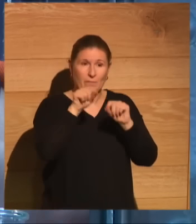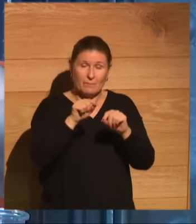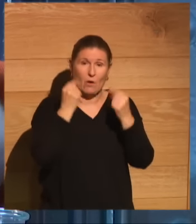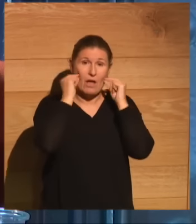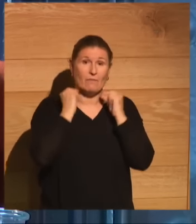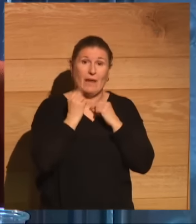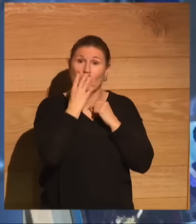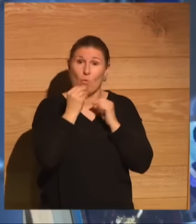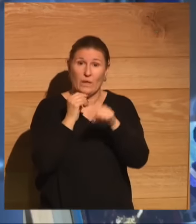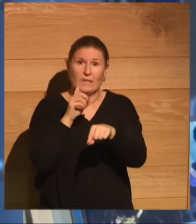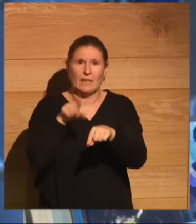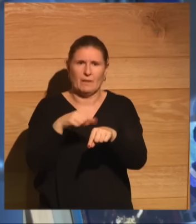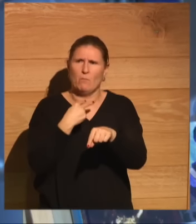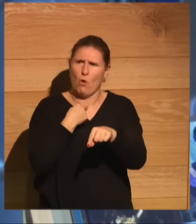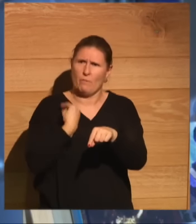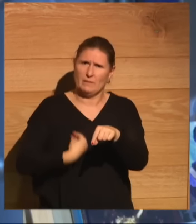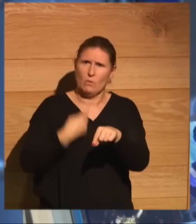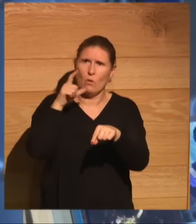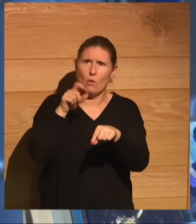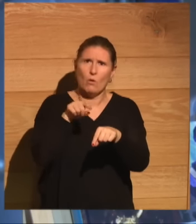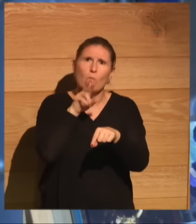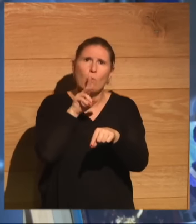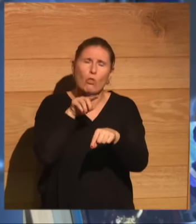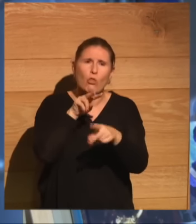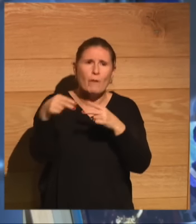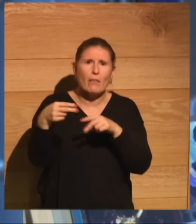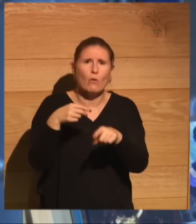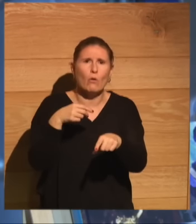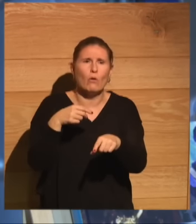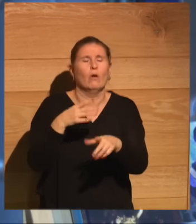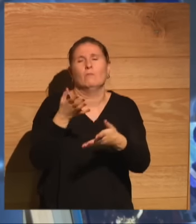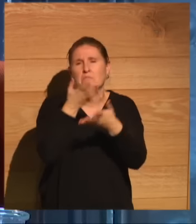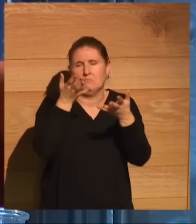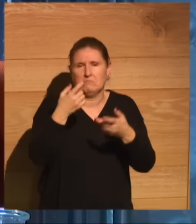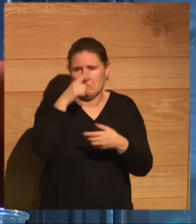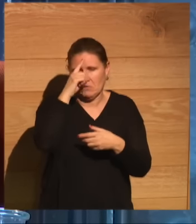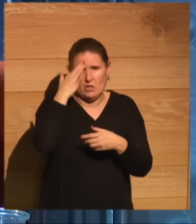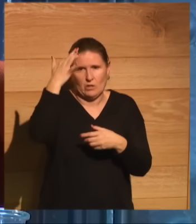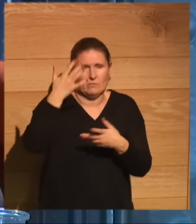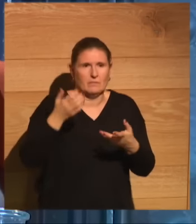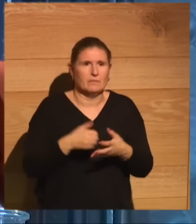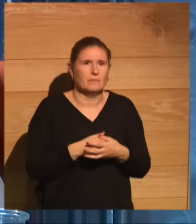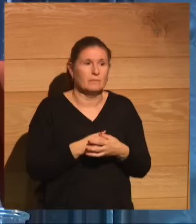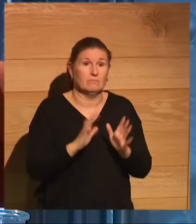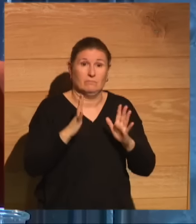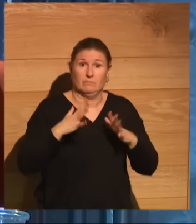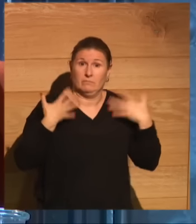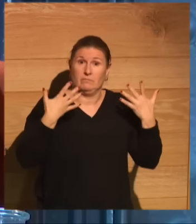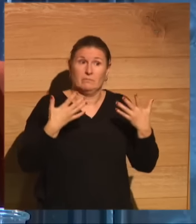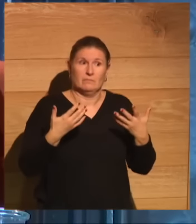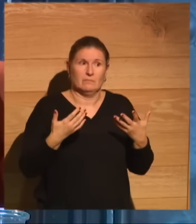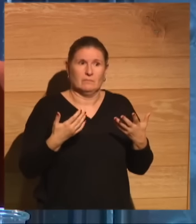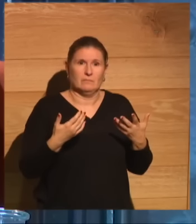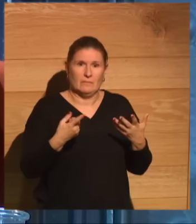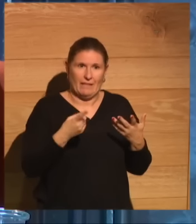he soñado? Bueno, da igual, lo he soñado. Creo sí, es posible. Sí, lo he soñado. Eso como no se puede saber lo que sueña. Y de repente se saca de la manga